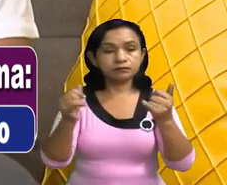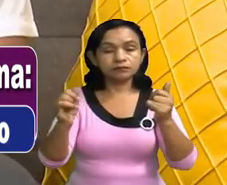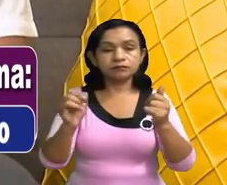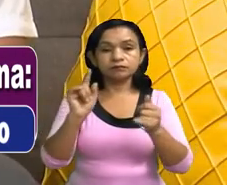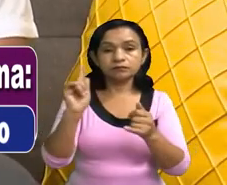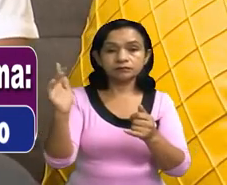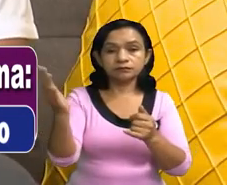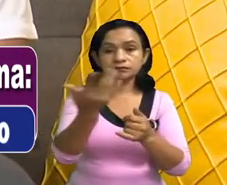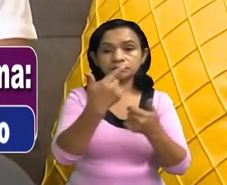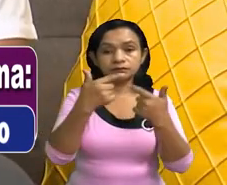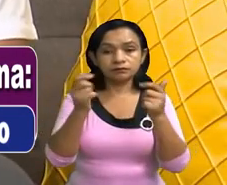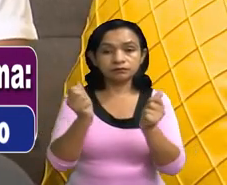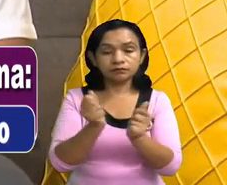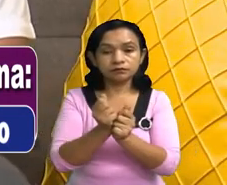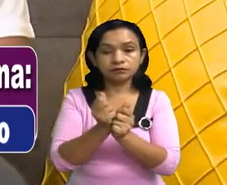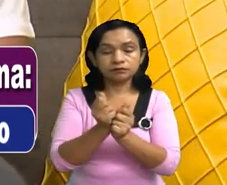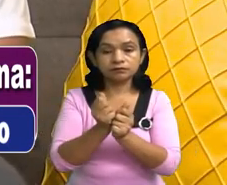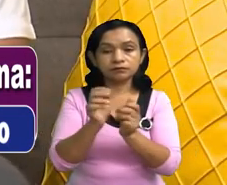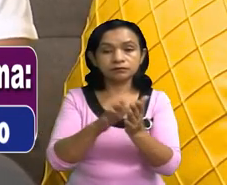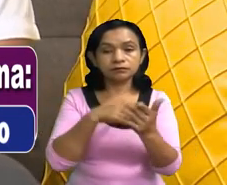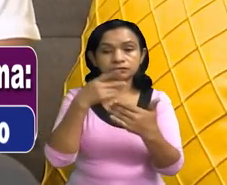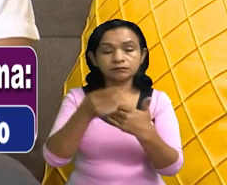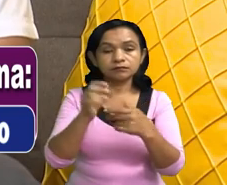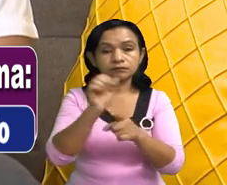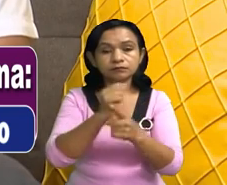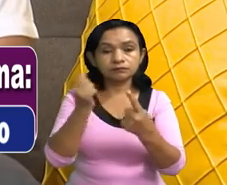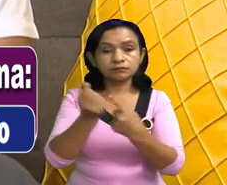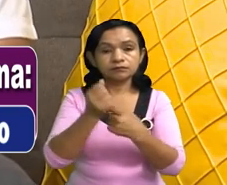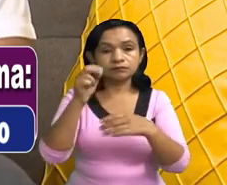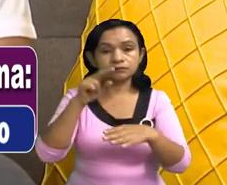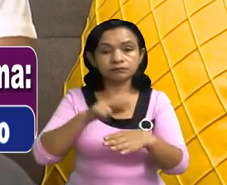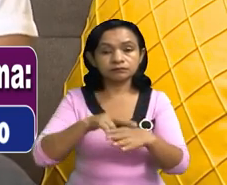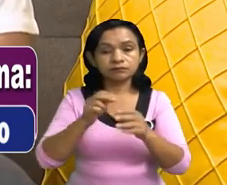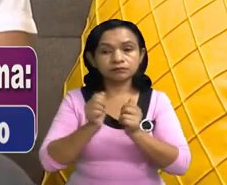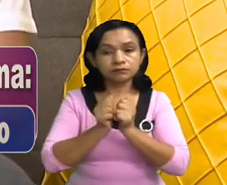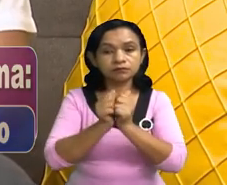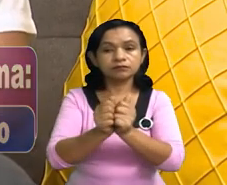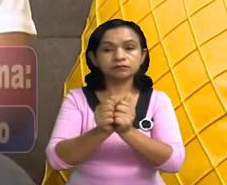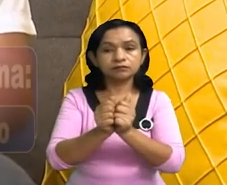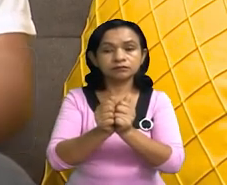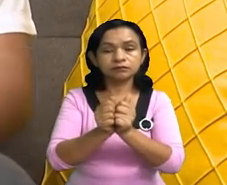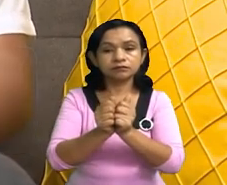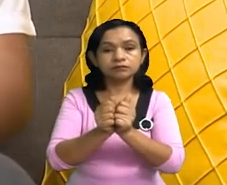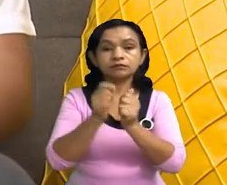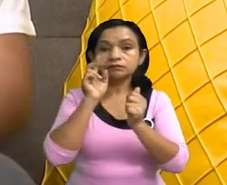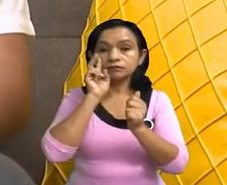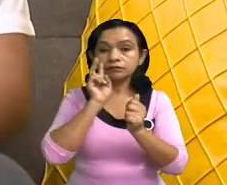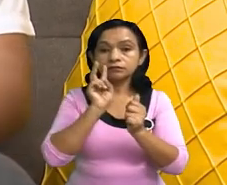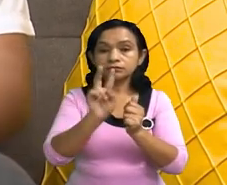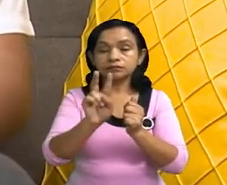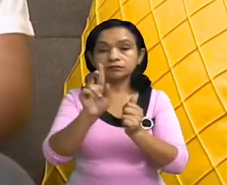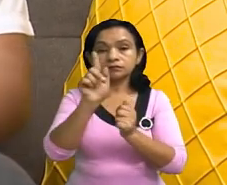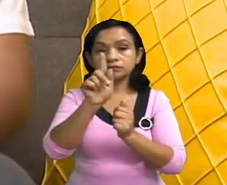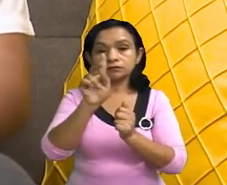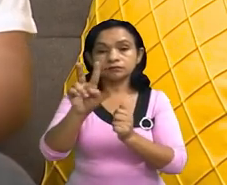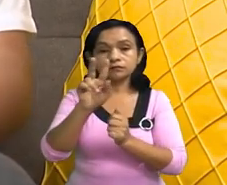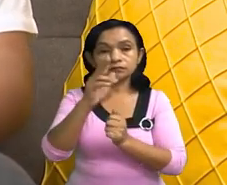nombre de todo el equipo que hace posible la transmisión de su programa desde el Parlamento, le agradecemos que nos haya acompañado. Le invitamos a que se quede en fiel sintonía del canal